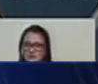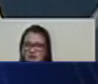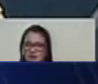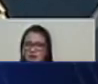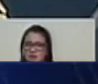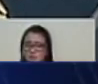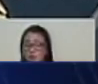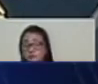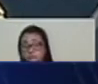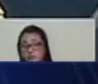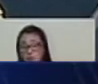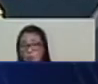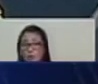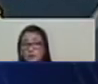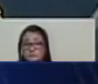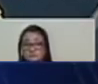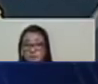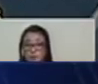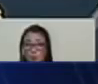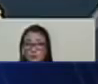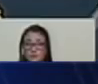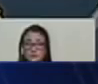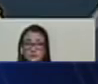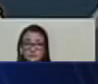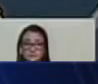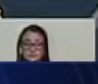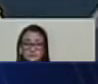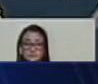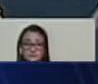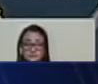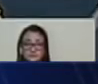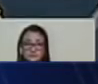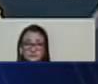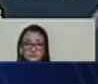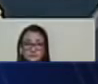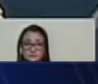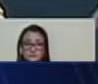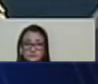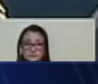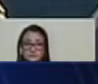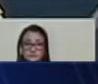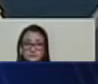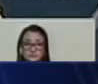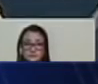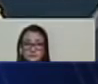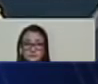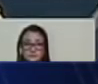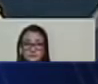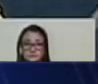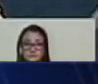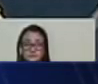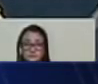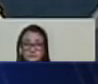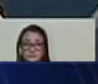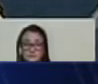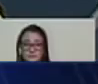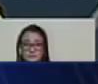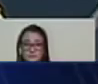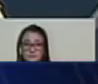decidió no votar. Si no hay que seguir inventando un espantapájaros. Tomamos la decisión de no votar y la gente sencillamente no